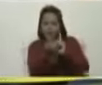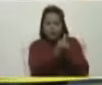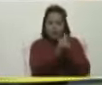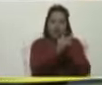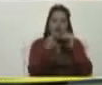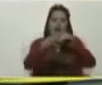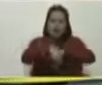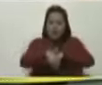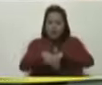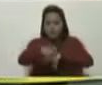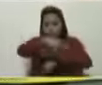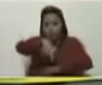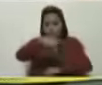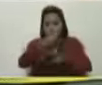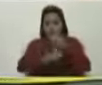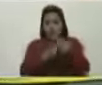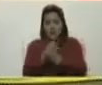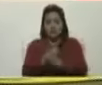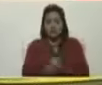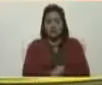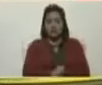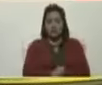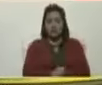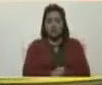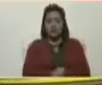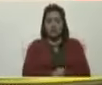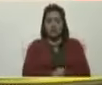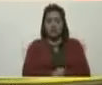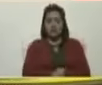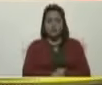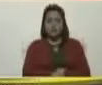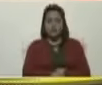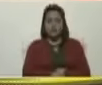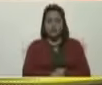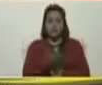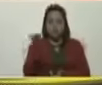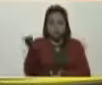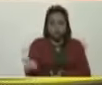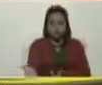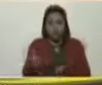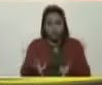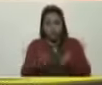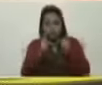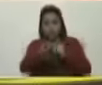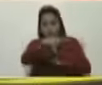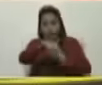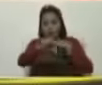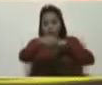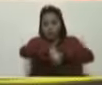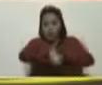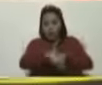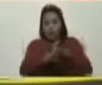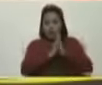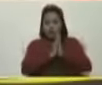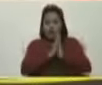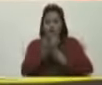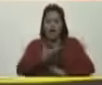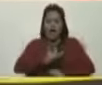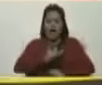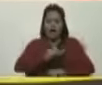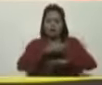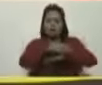que ustedes han venido manejando. Si usted lo permite y si ustedes están de acuerdo, yo quisiera que el alcalde del